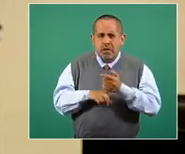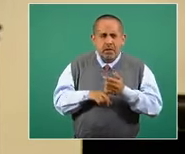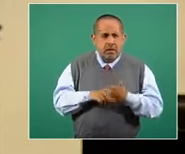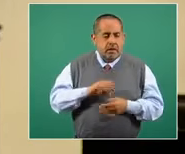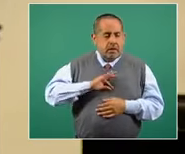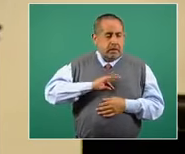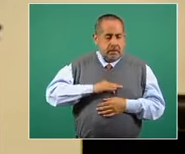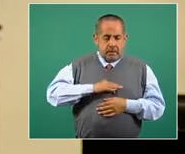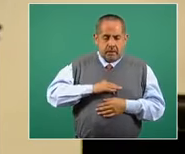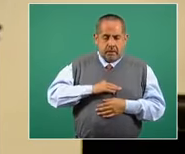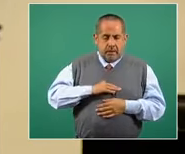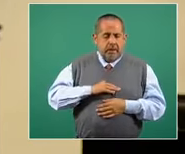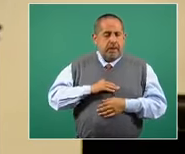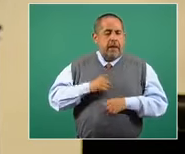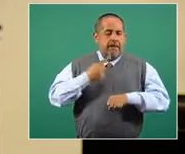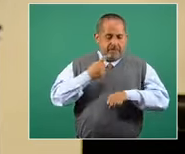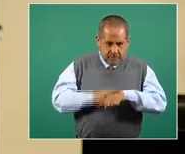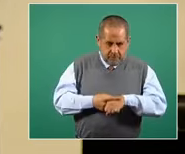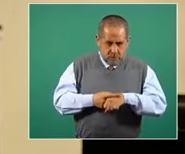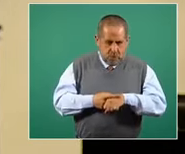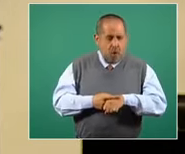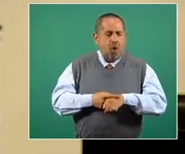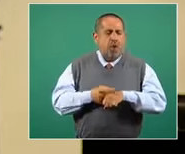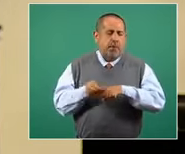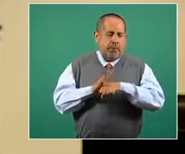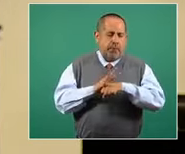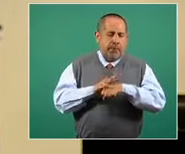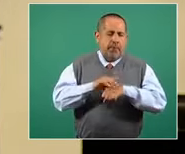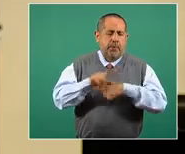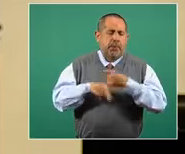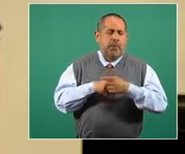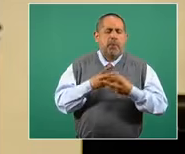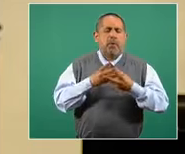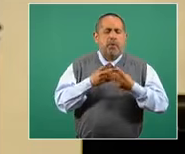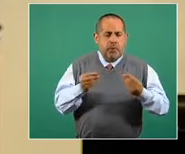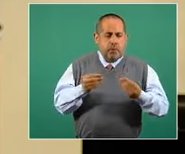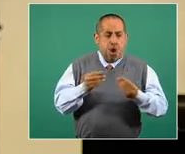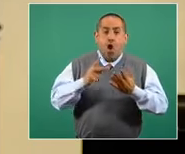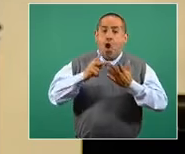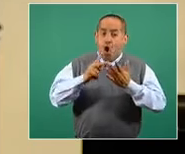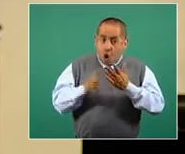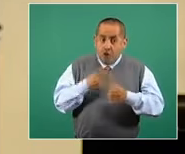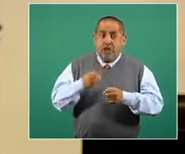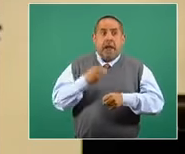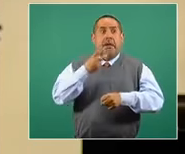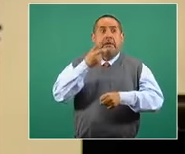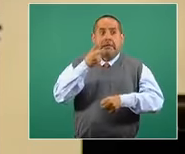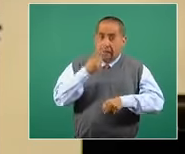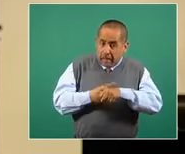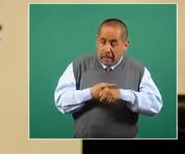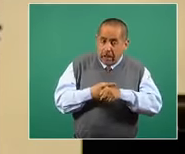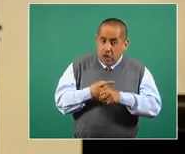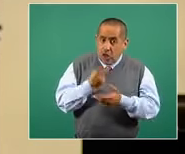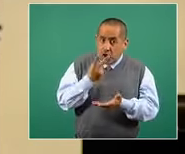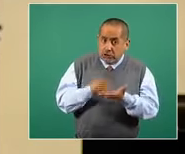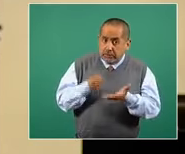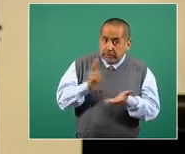recontagios. ¿Qué elementos se deben de tener para precisamente caer en un